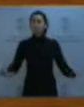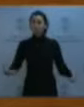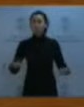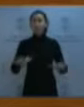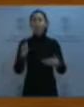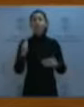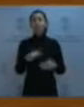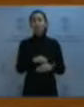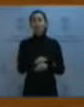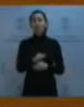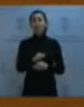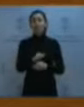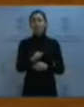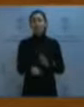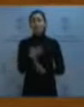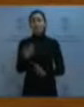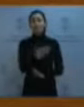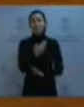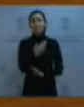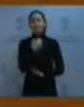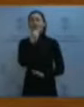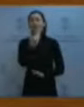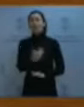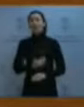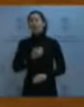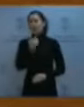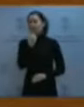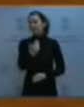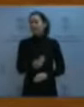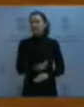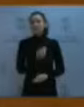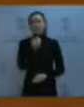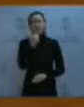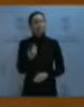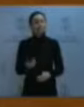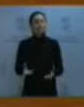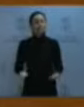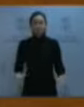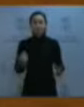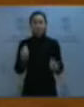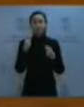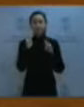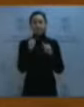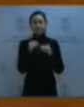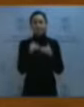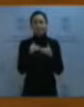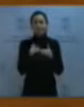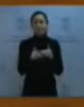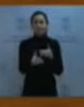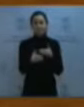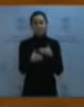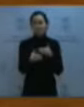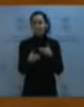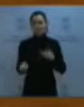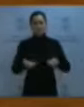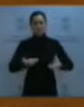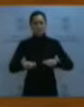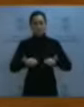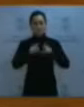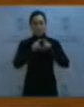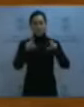productiva va a ser escasísima el año que viene. Y el panorama económico que se pinta para este tipo de negocios y de